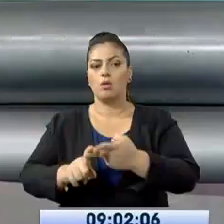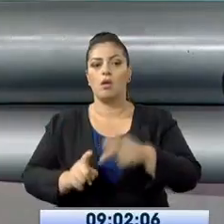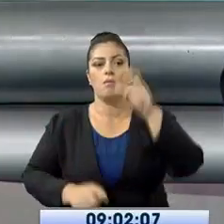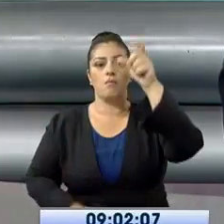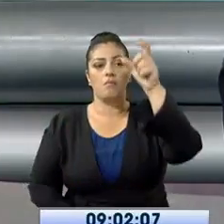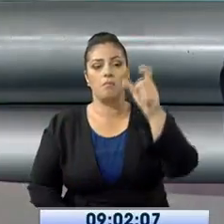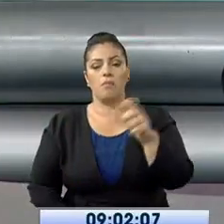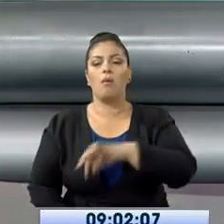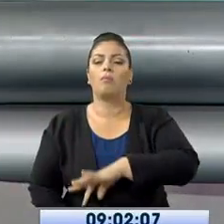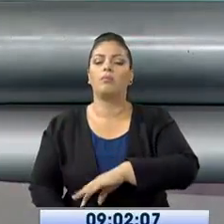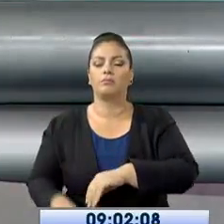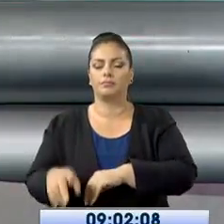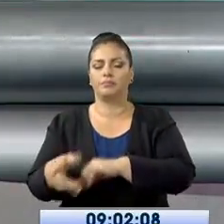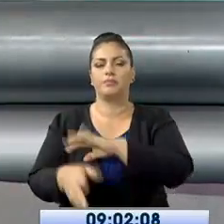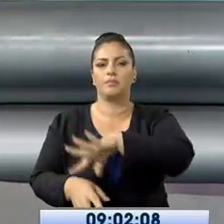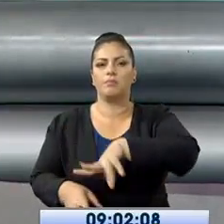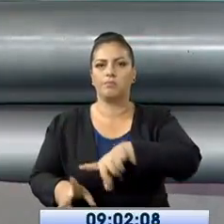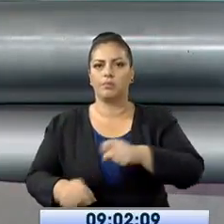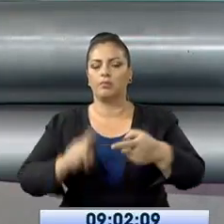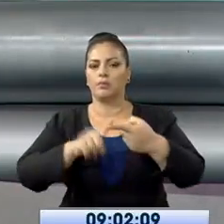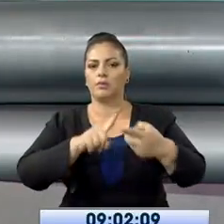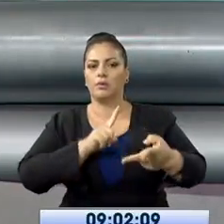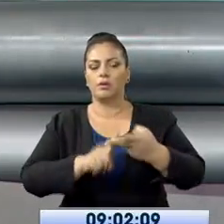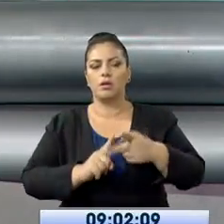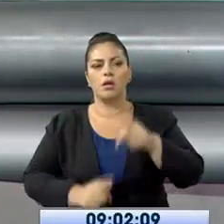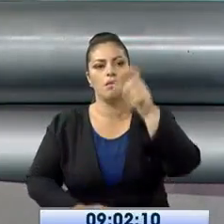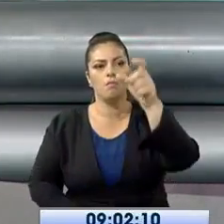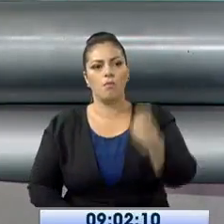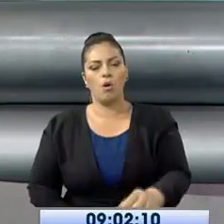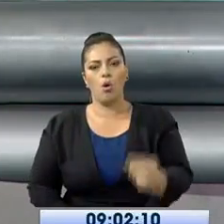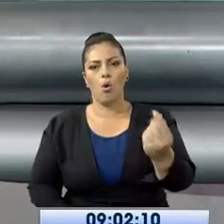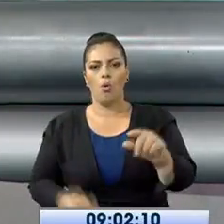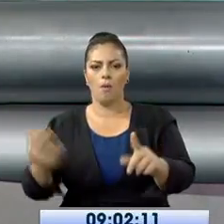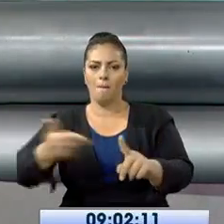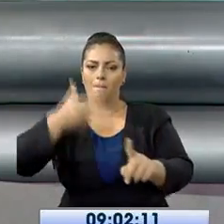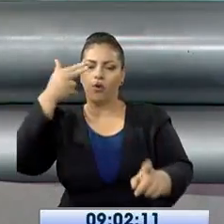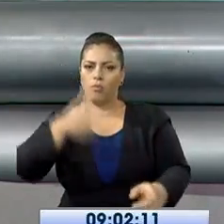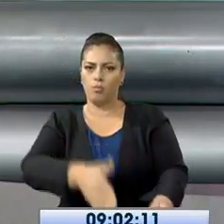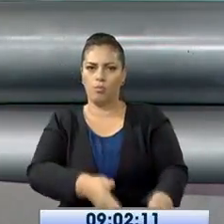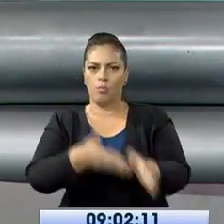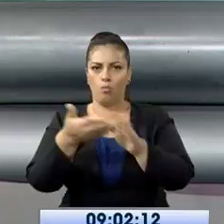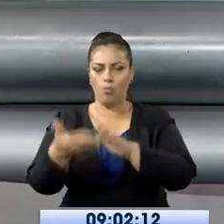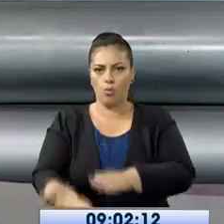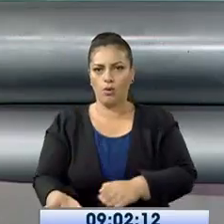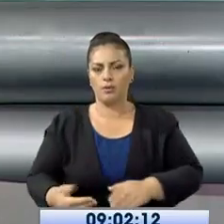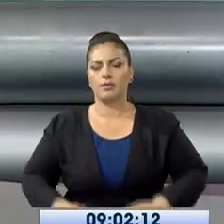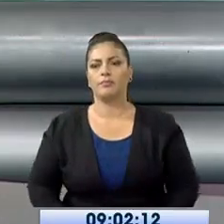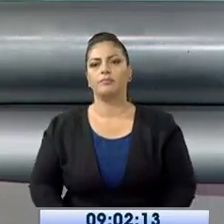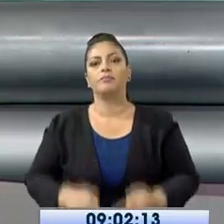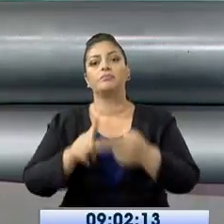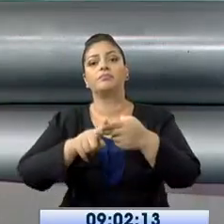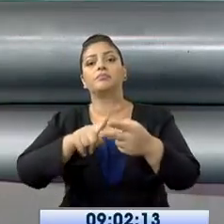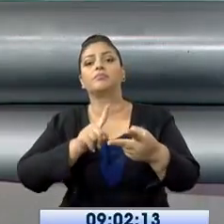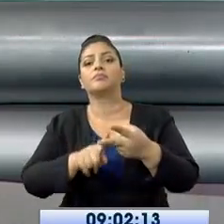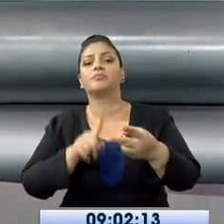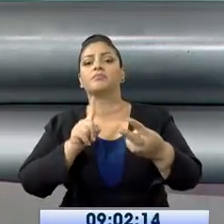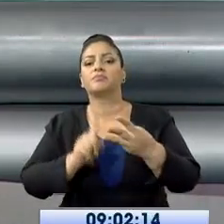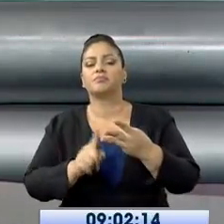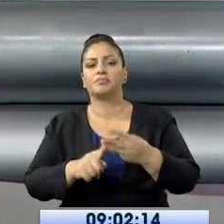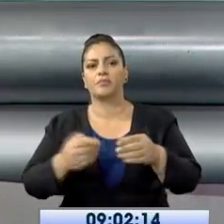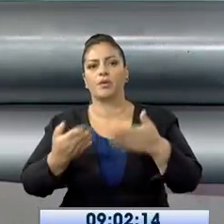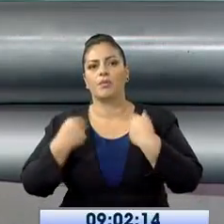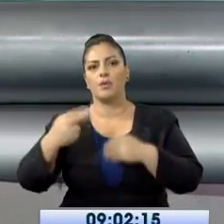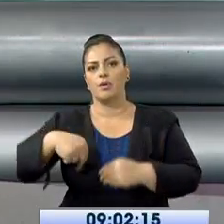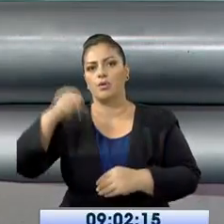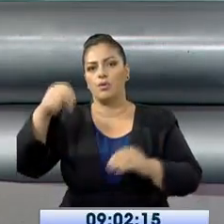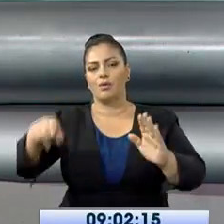mayor resguardo policial. Mientras tanto, se redoblan los protocolos de seguridad en el acceso a un centro comercial en